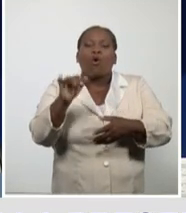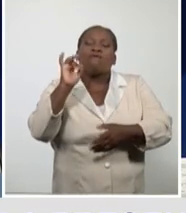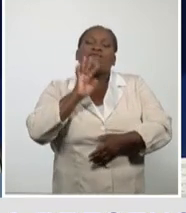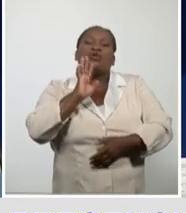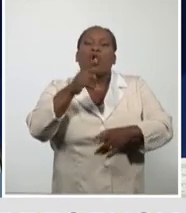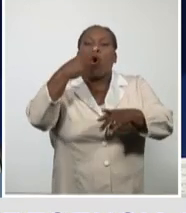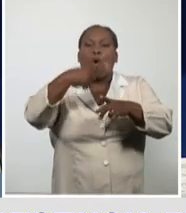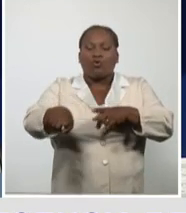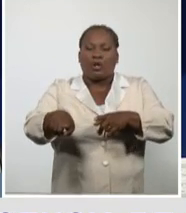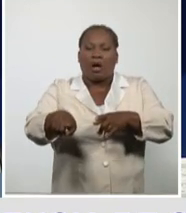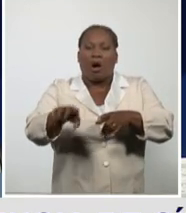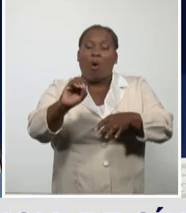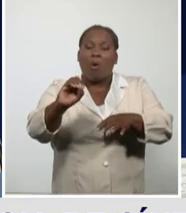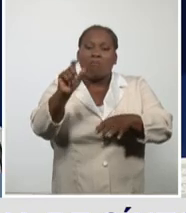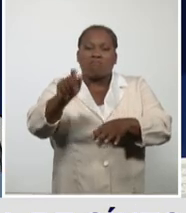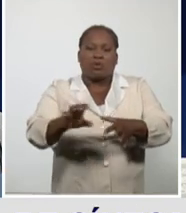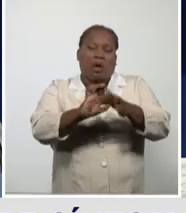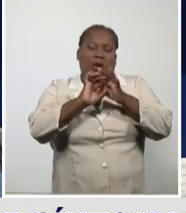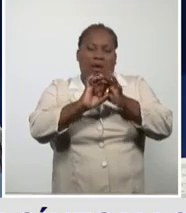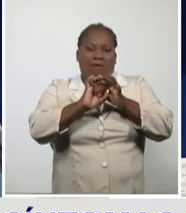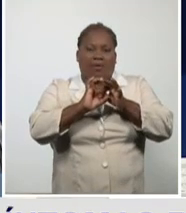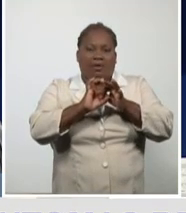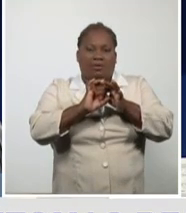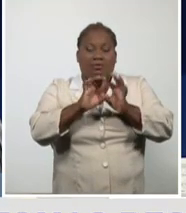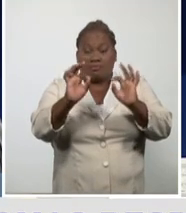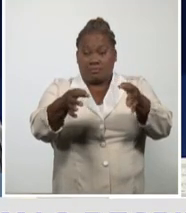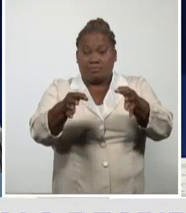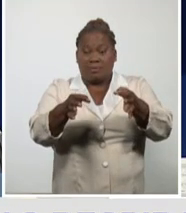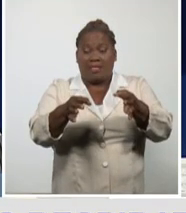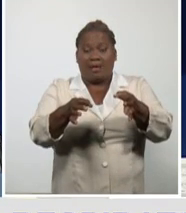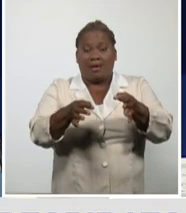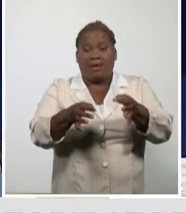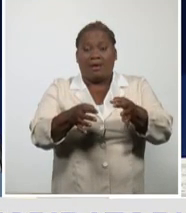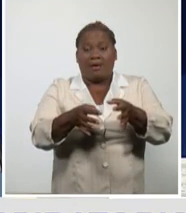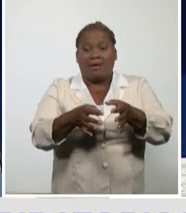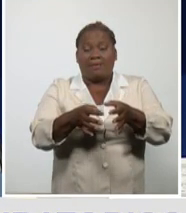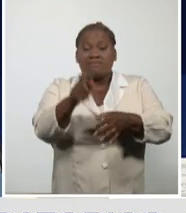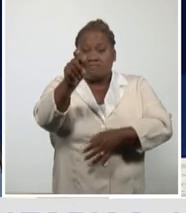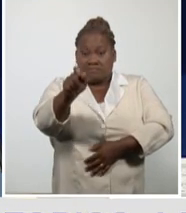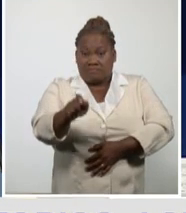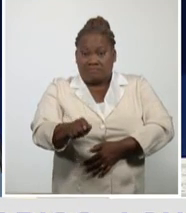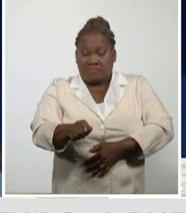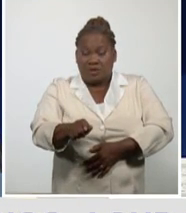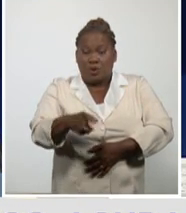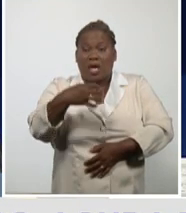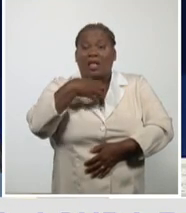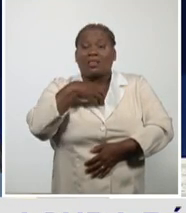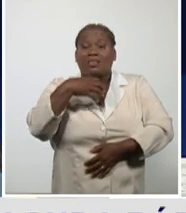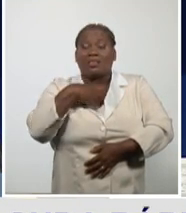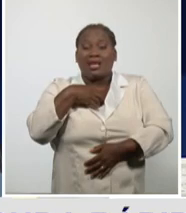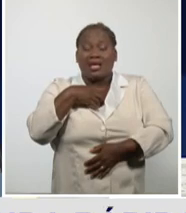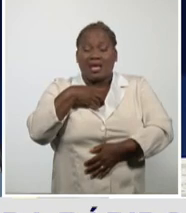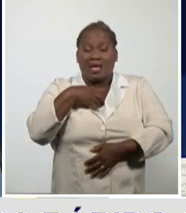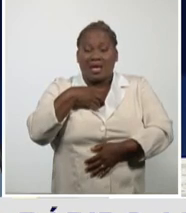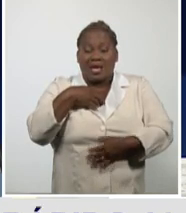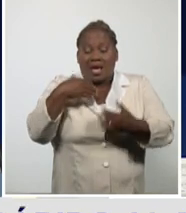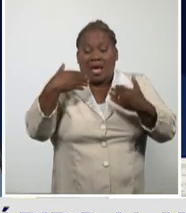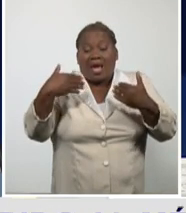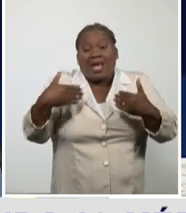su gravedad. Es verdad que las personas que tienen un sistema inmunitario